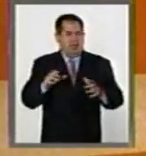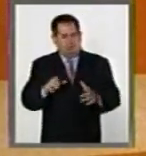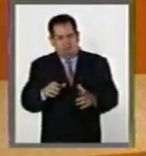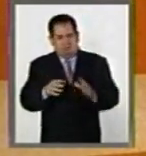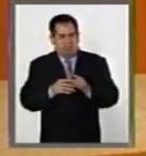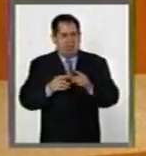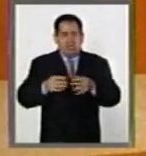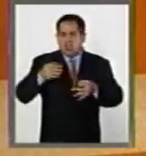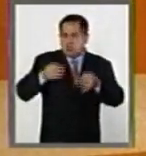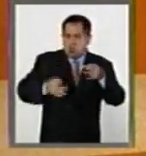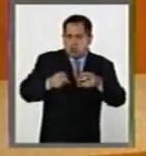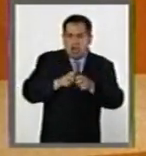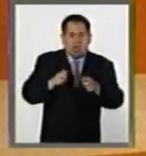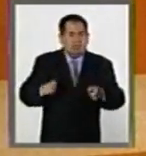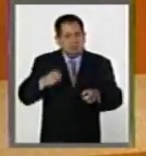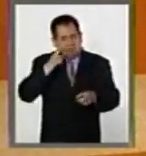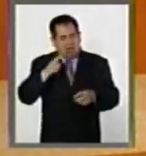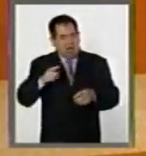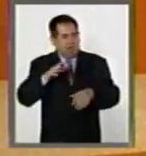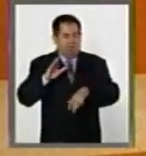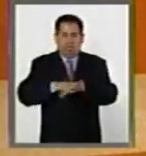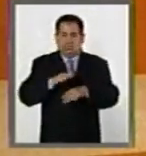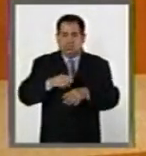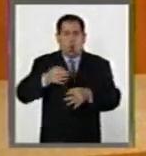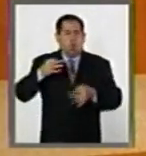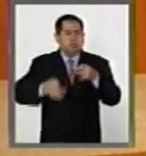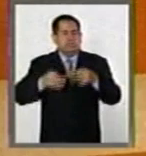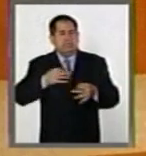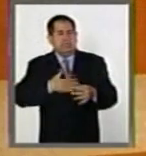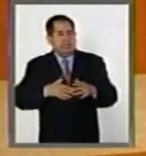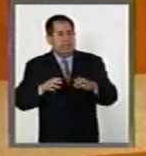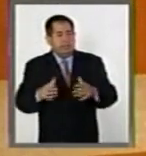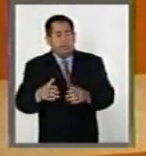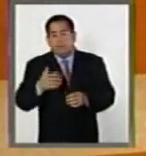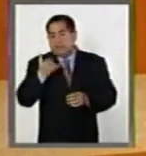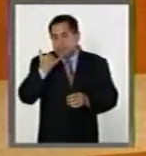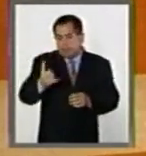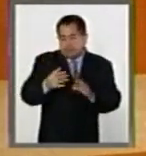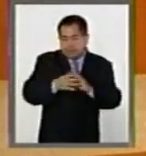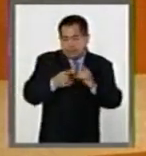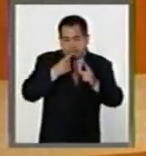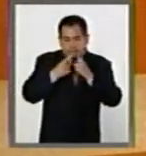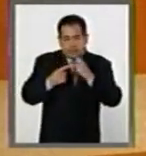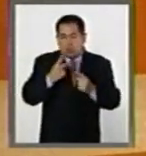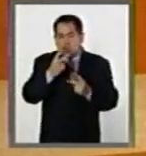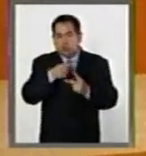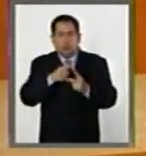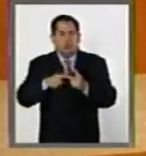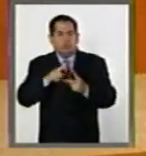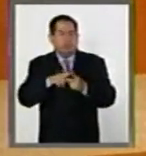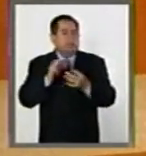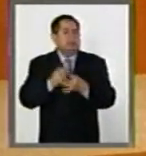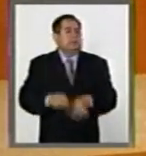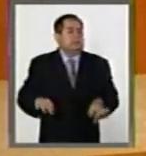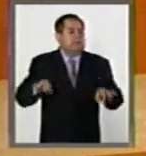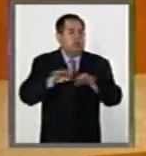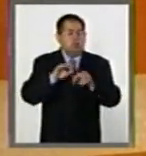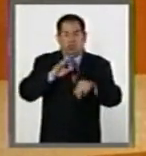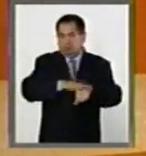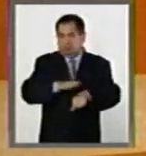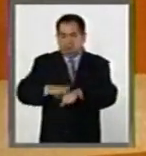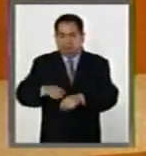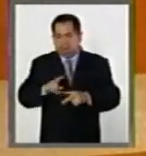tribunales encargados de la procuración e impartición de justicia y que contemplan dos aspectos que nos parece relevante